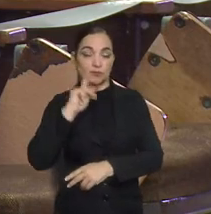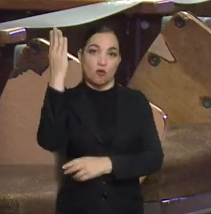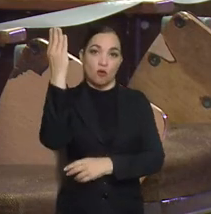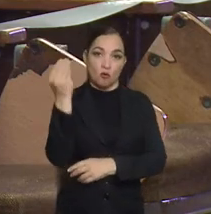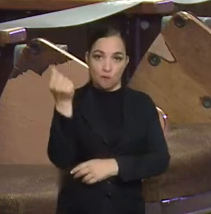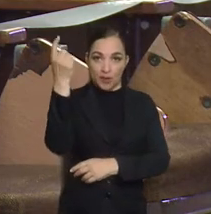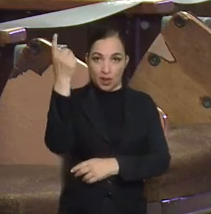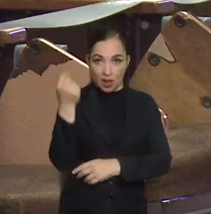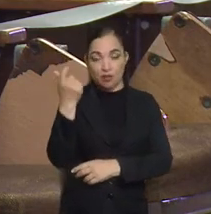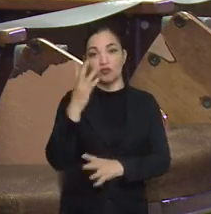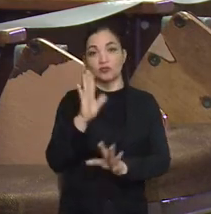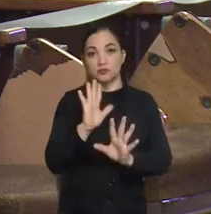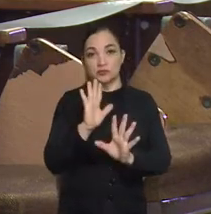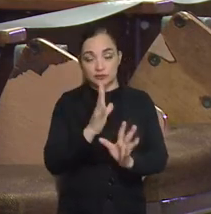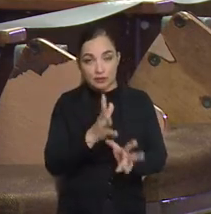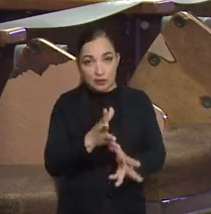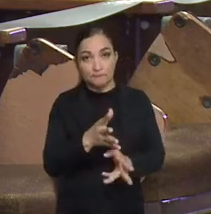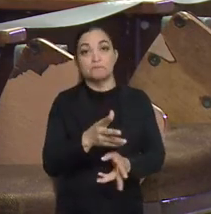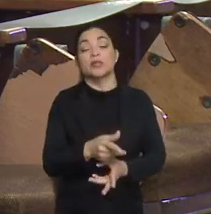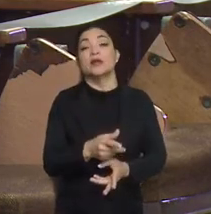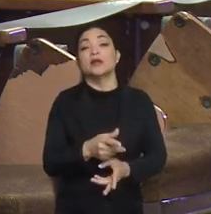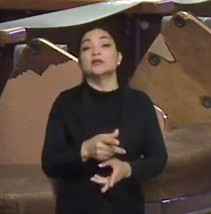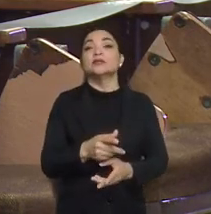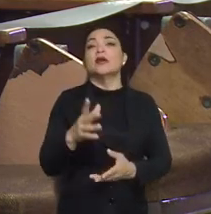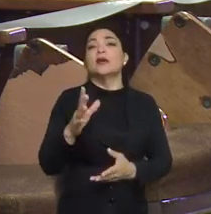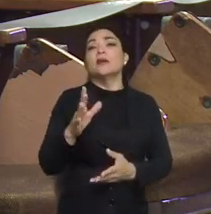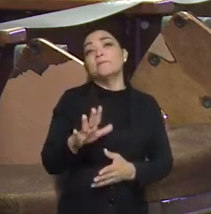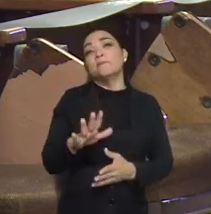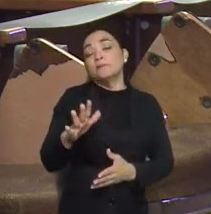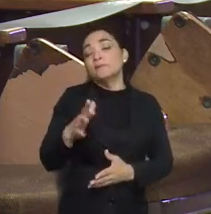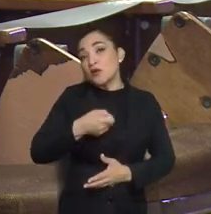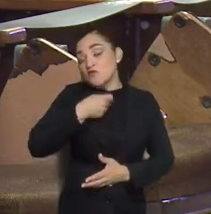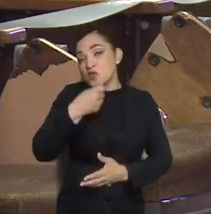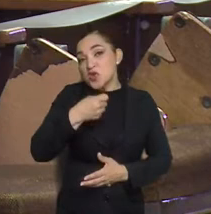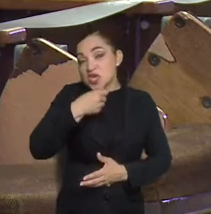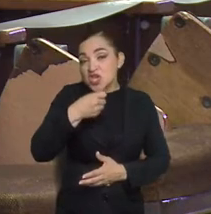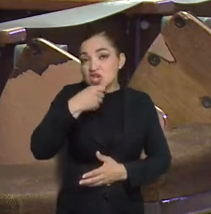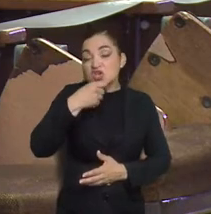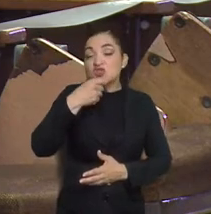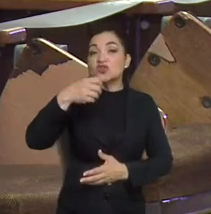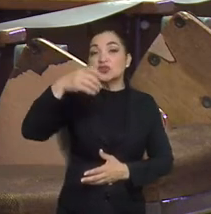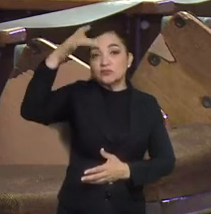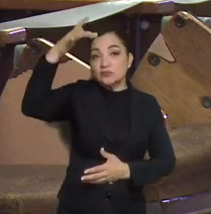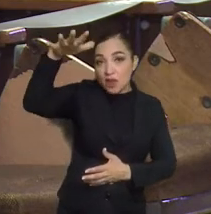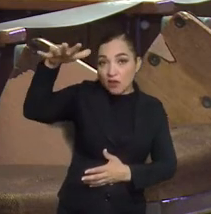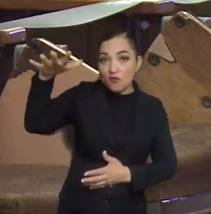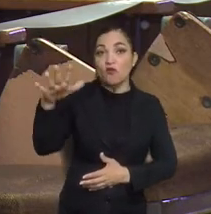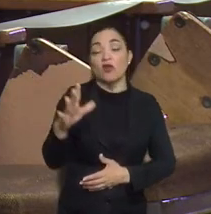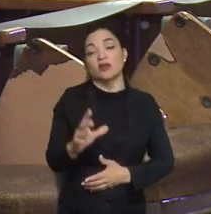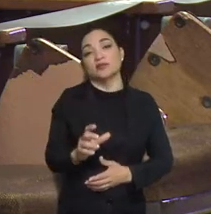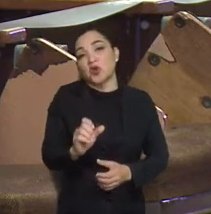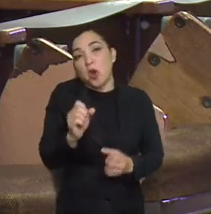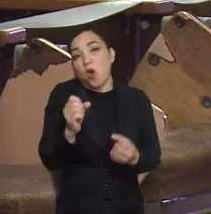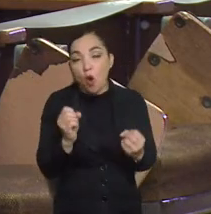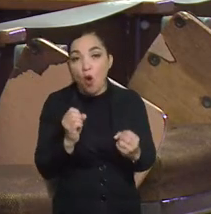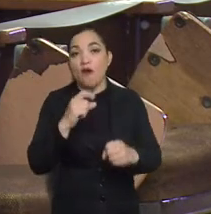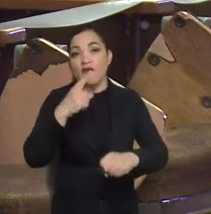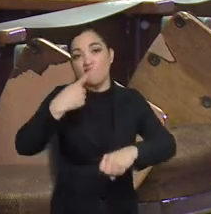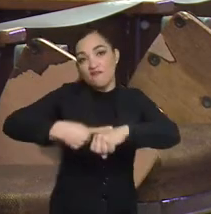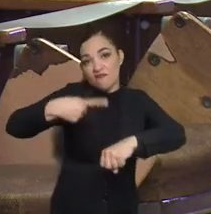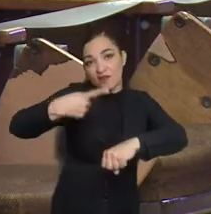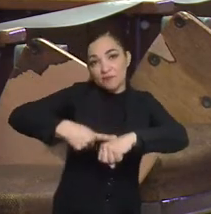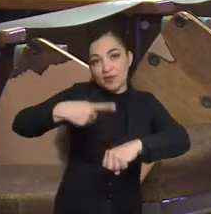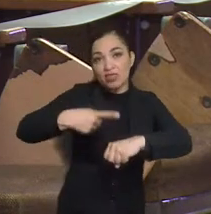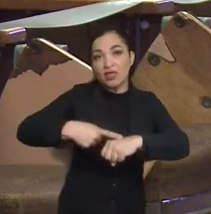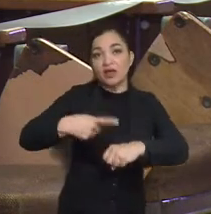maestros jubilados, maestros pues mayores con alguna enfermedad, y se ha detectado que el titular de esa dependencia,